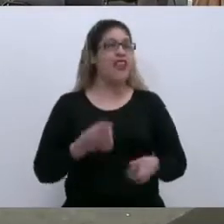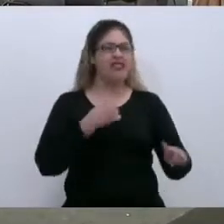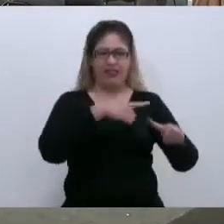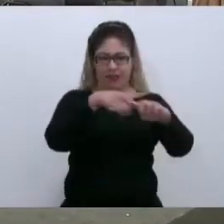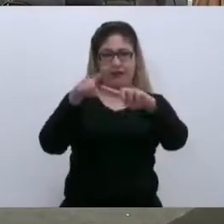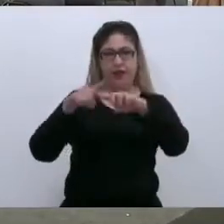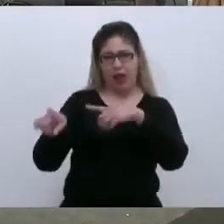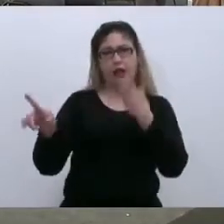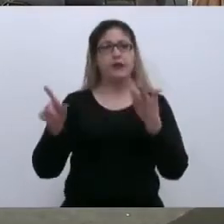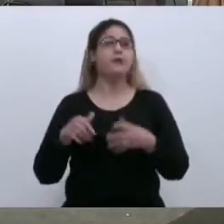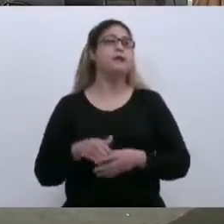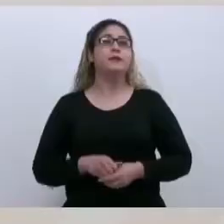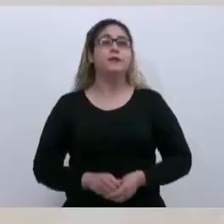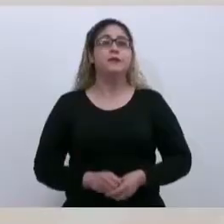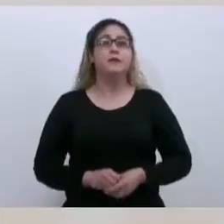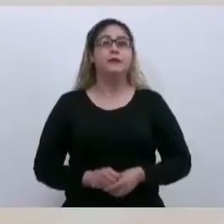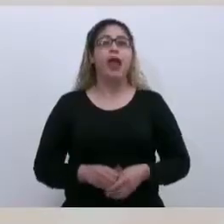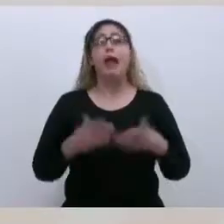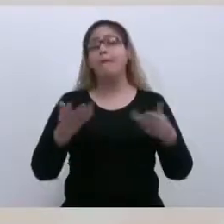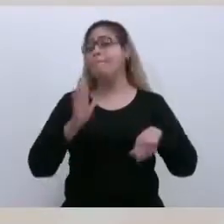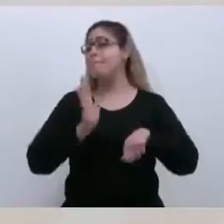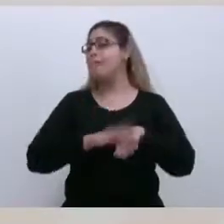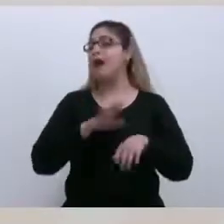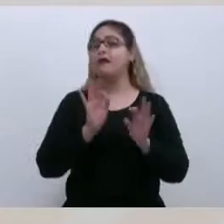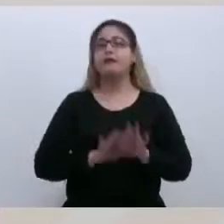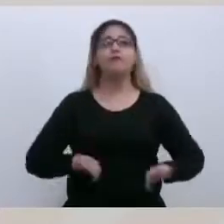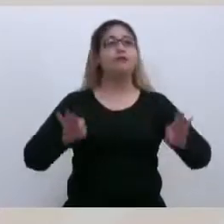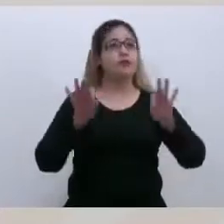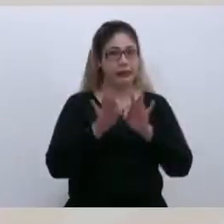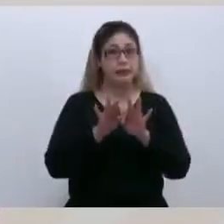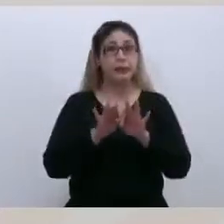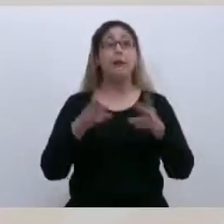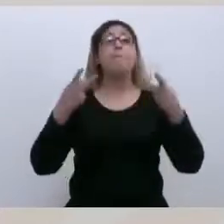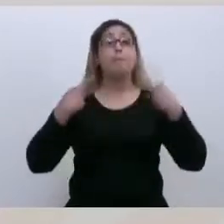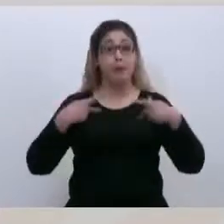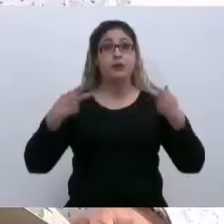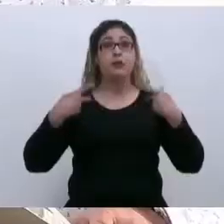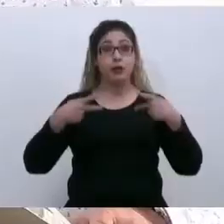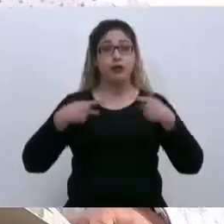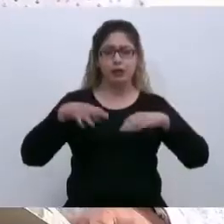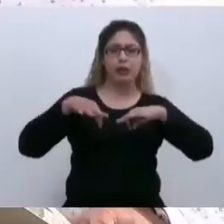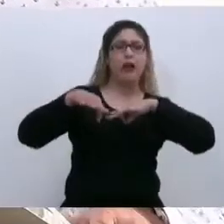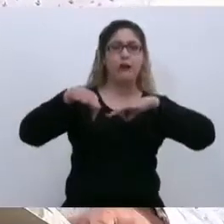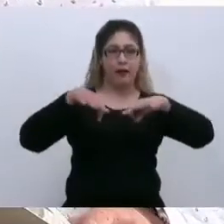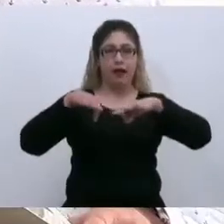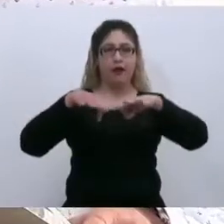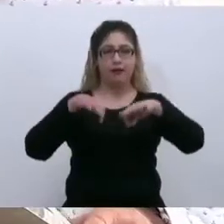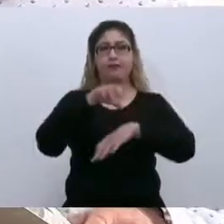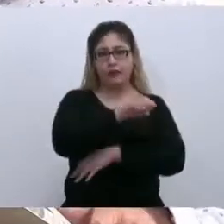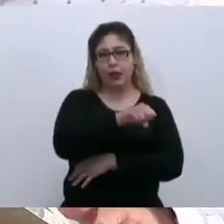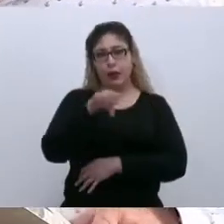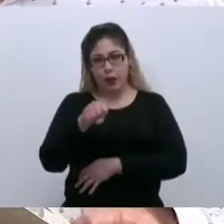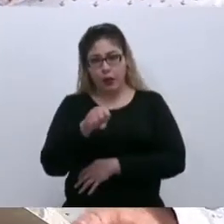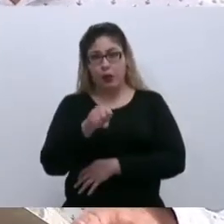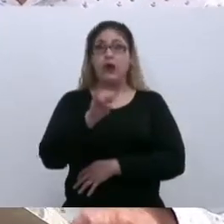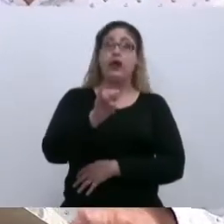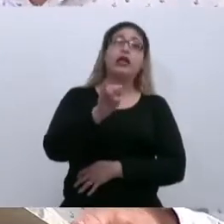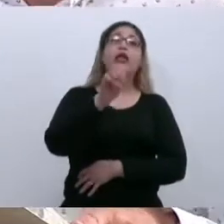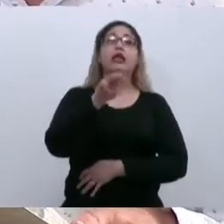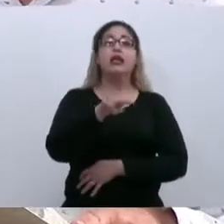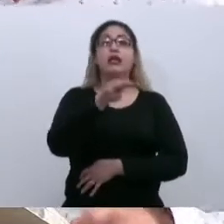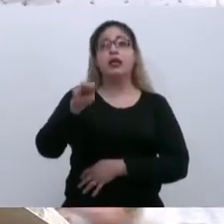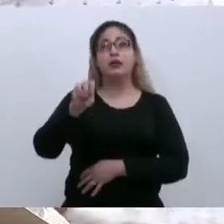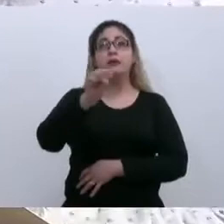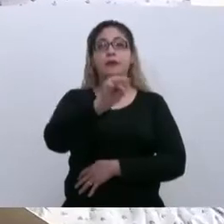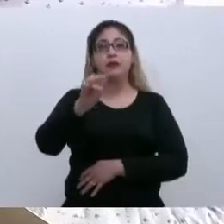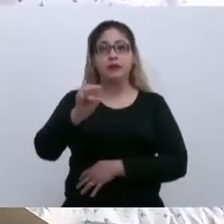al personal de salud, tanto del IMSS, del ISSSTE, de la Secretaría de